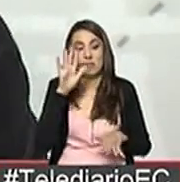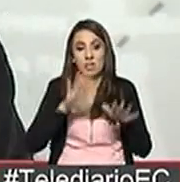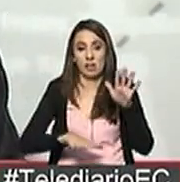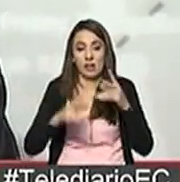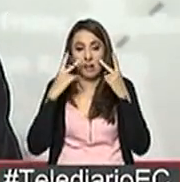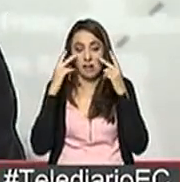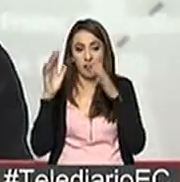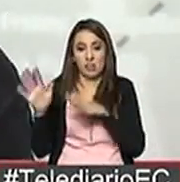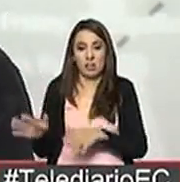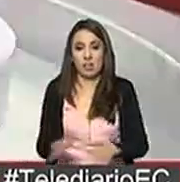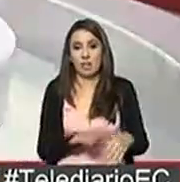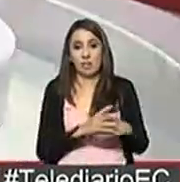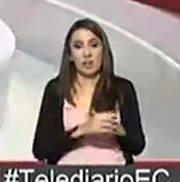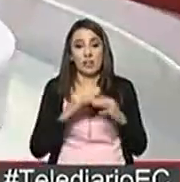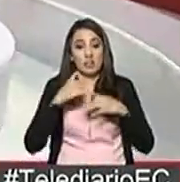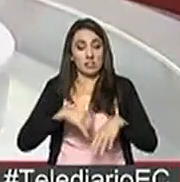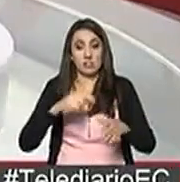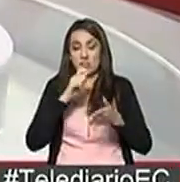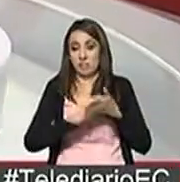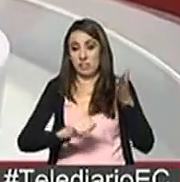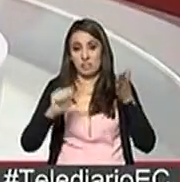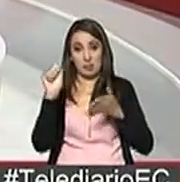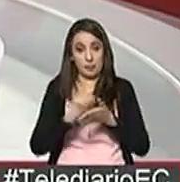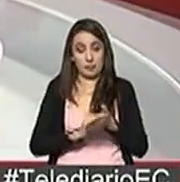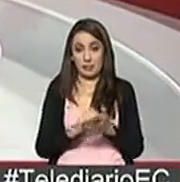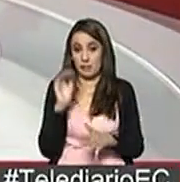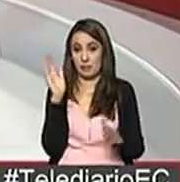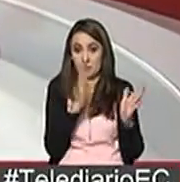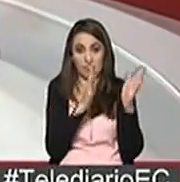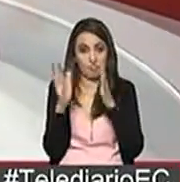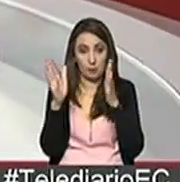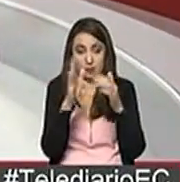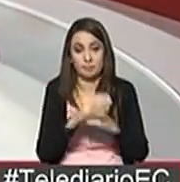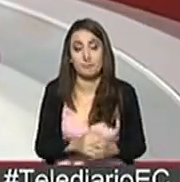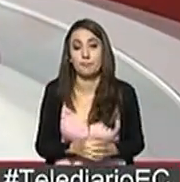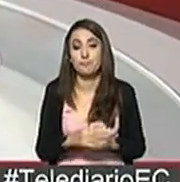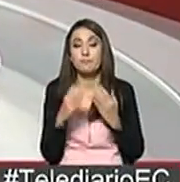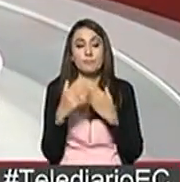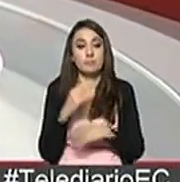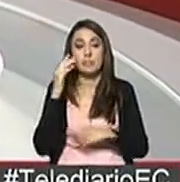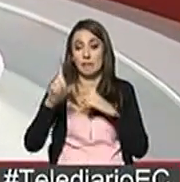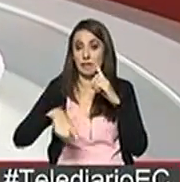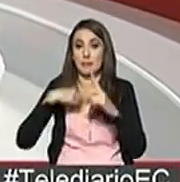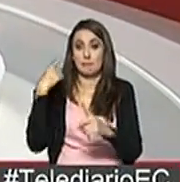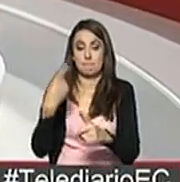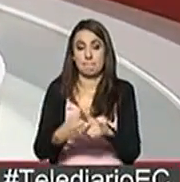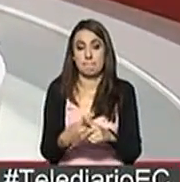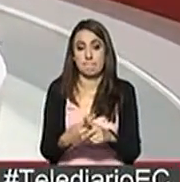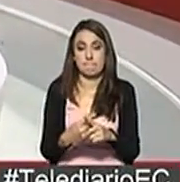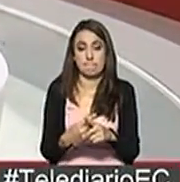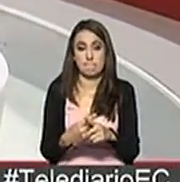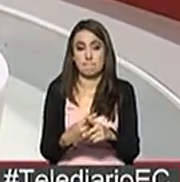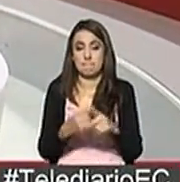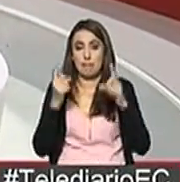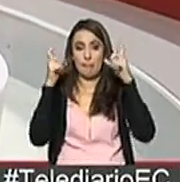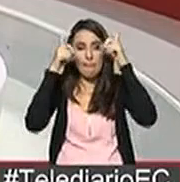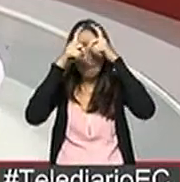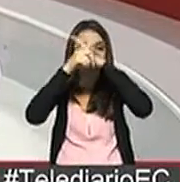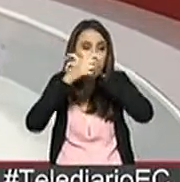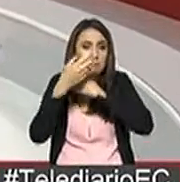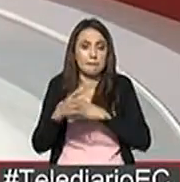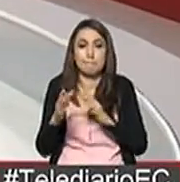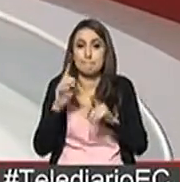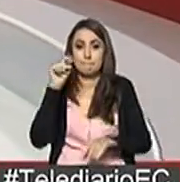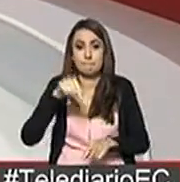que consume cerveza artesanal. ¿Eso se eliminaría eventualmente con esta ley? Eso se eliminaría. O sea, para nosotros ha sido un dolor de cabeza